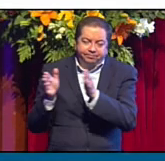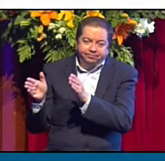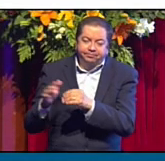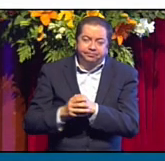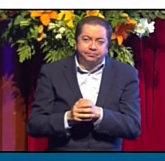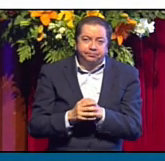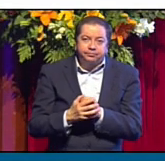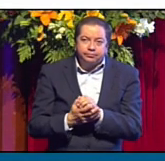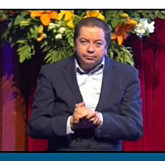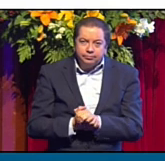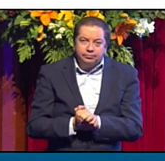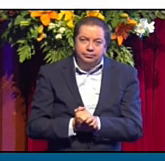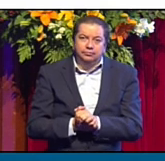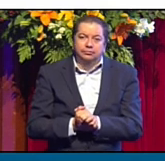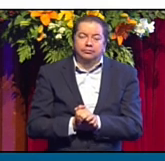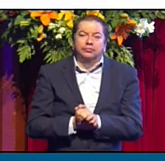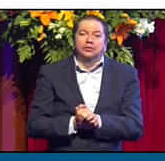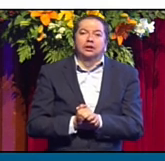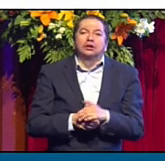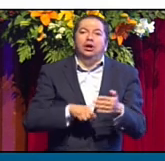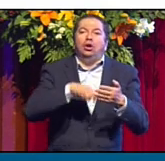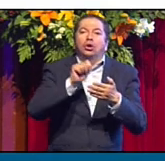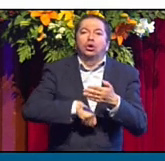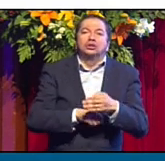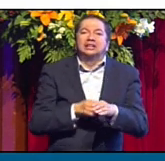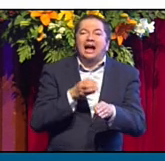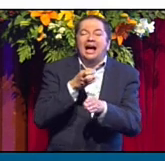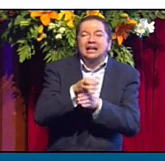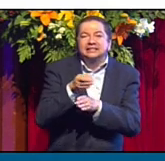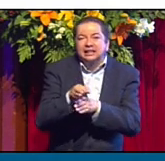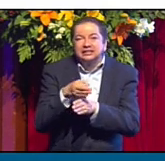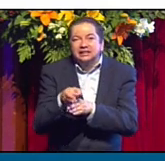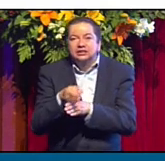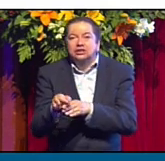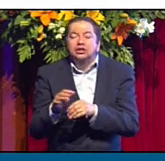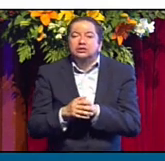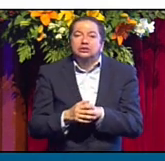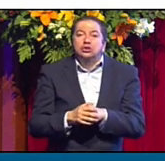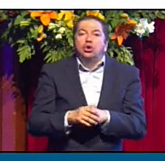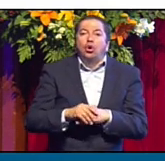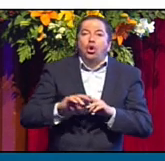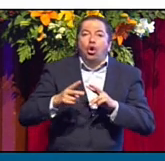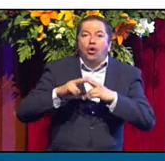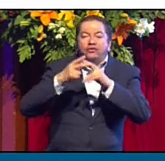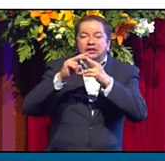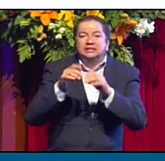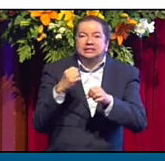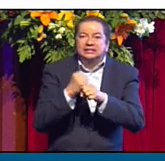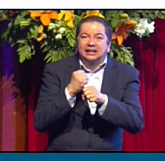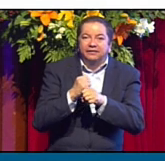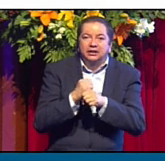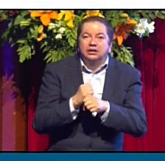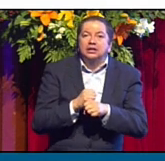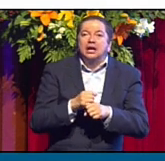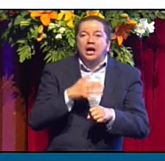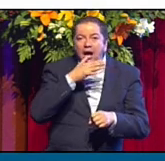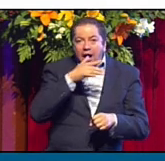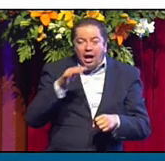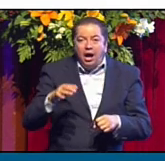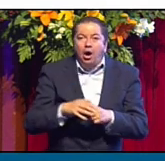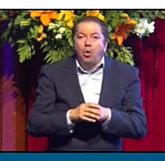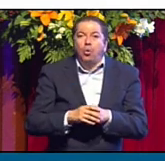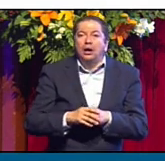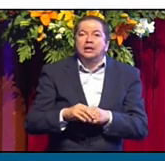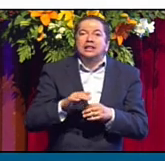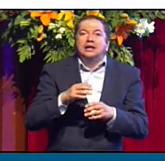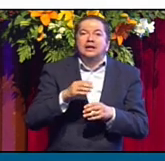una importancia vital. Contratación a la asesoría de la inspección técnica en la obra para la construcción del alcantarillado y extensión del agua potable de la APR